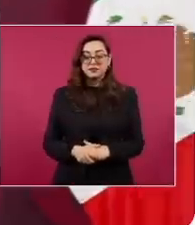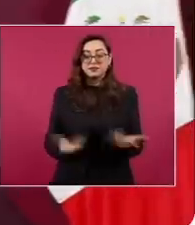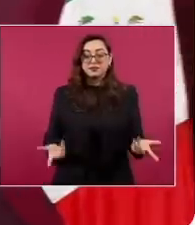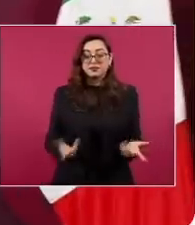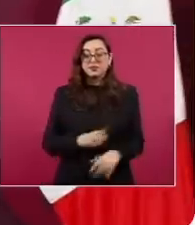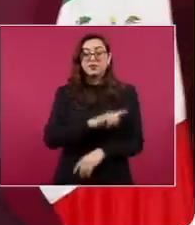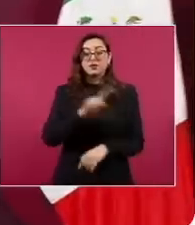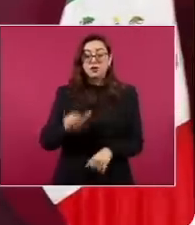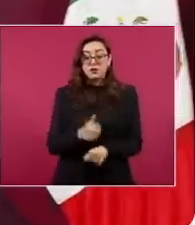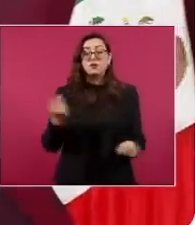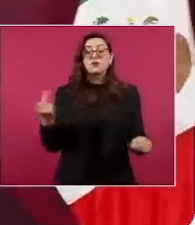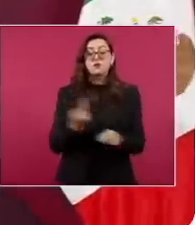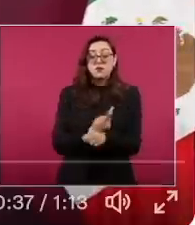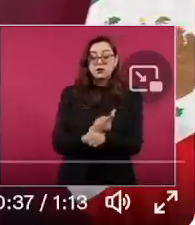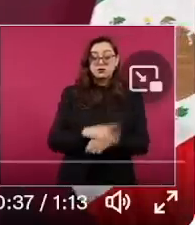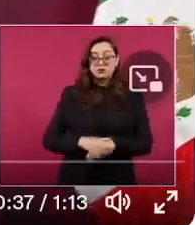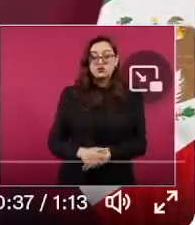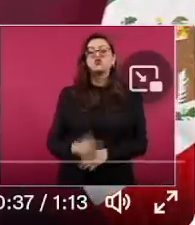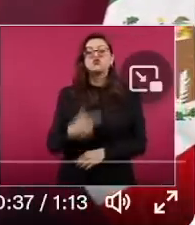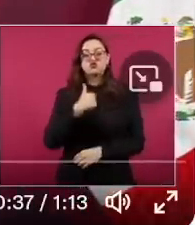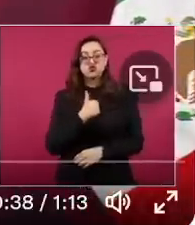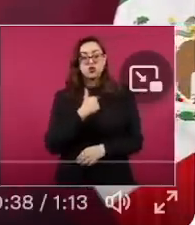cuatro que propuse,